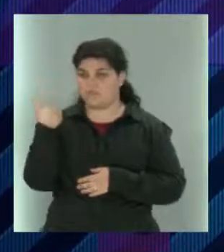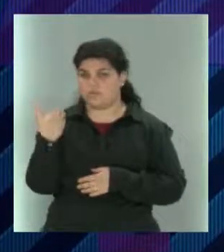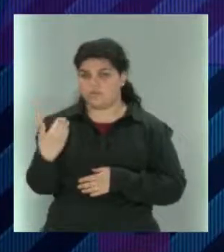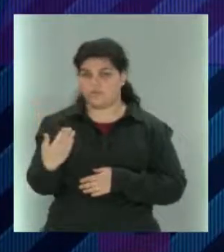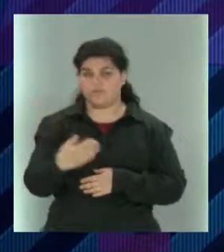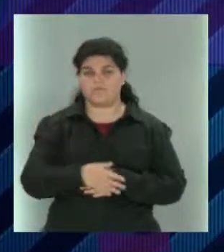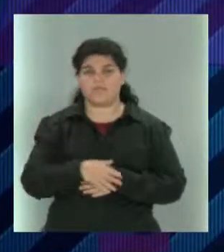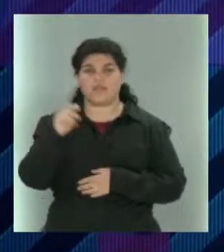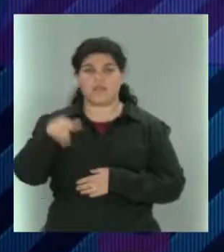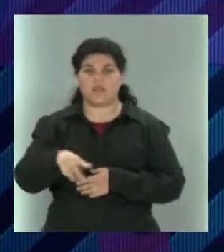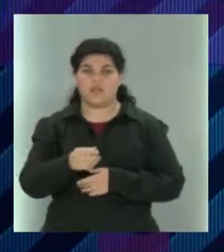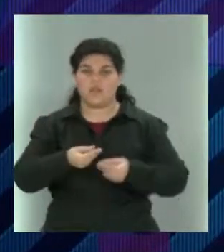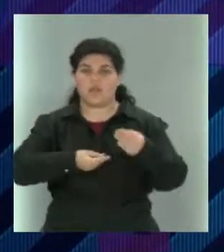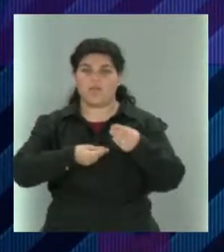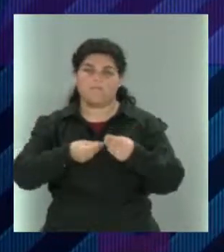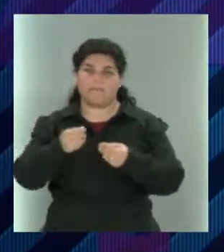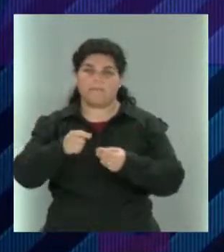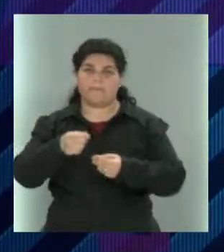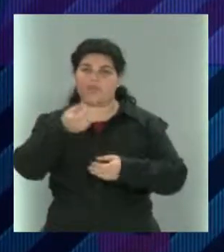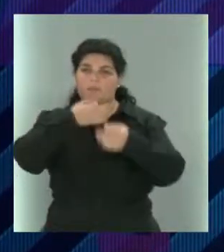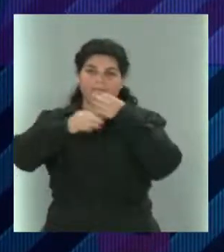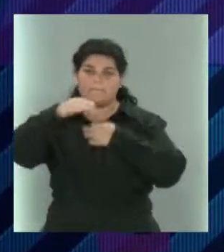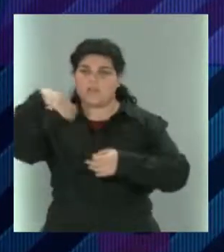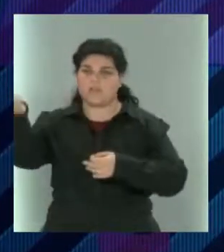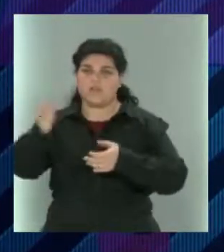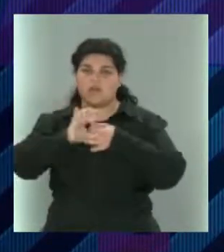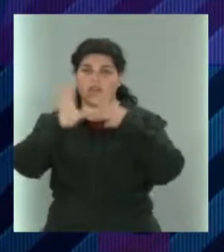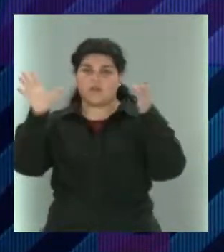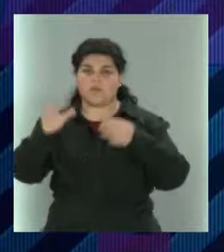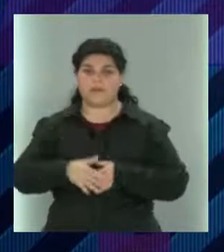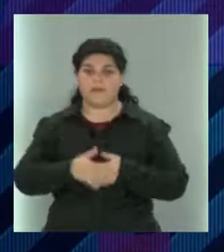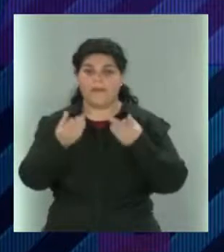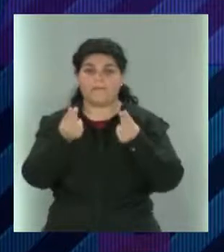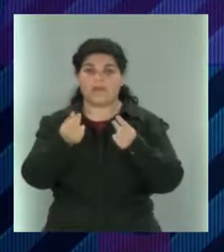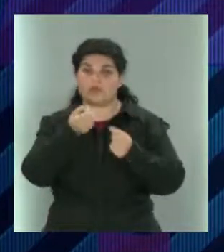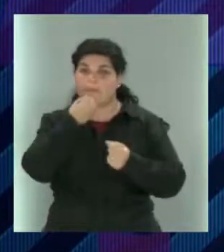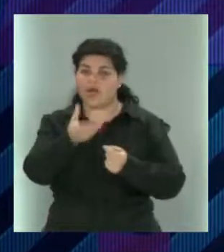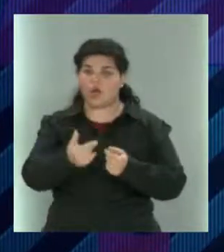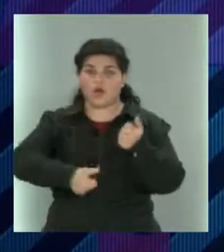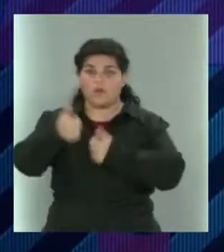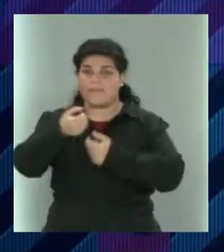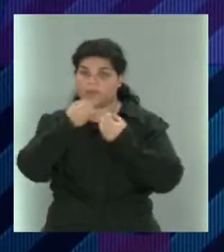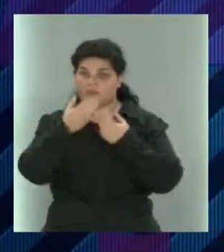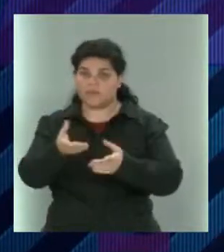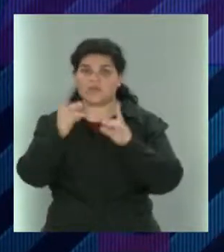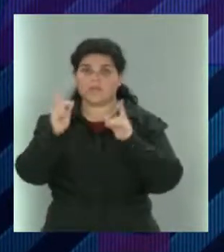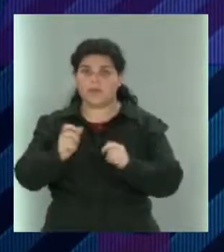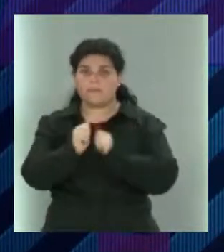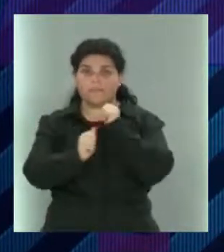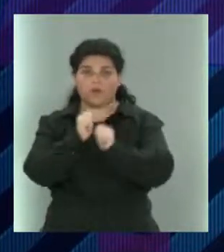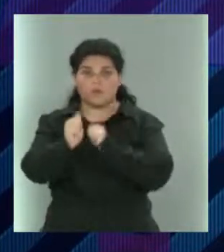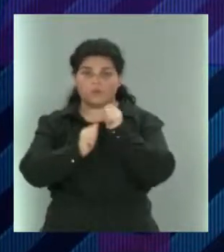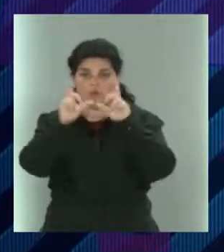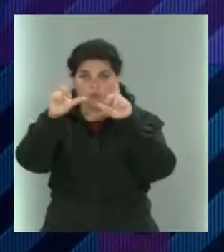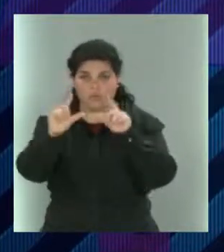se liberan las importaciones para que en principio baje el precio y mejore la competencia, también hace que baje la producción